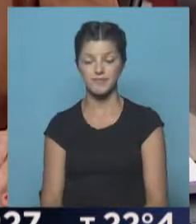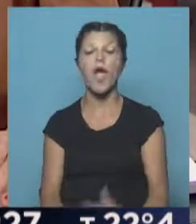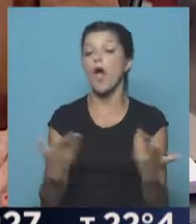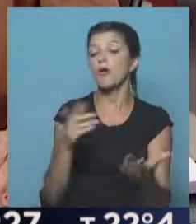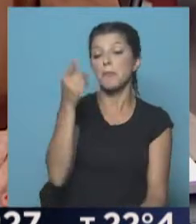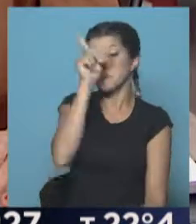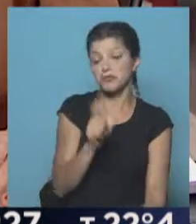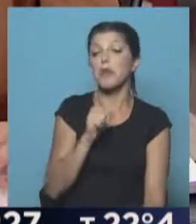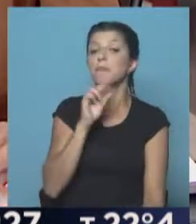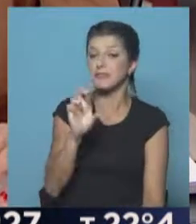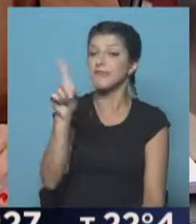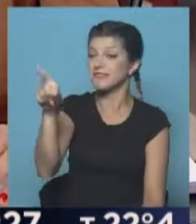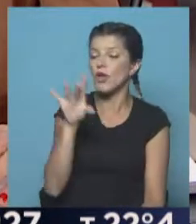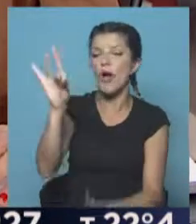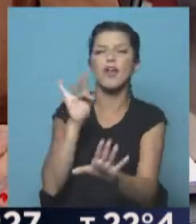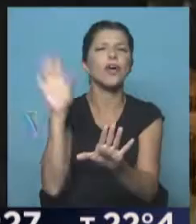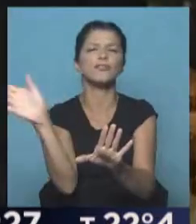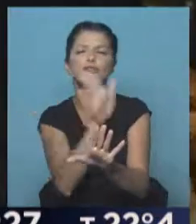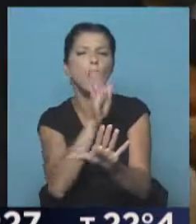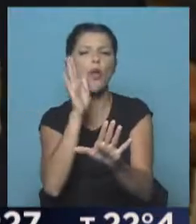la personificación del sueño americano.